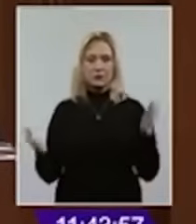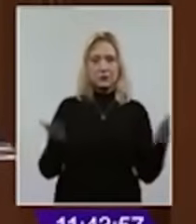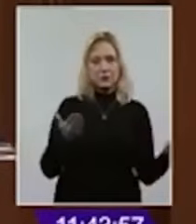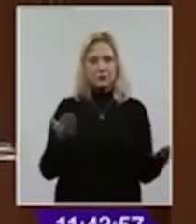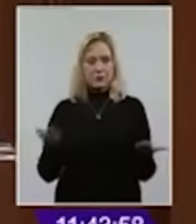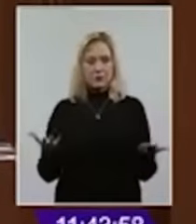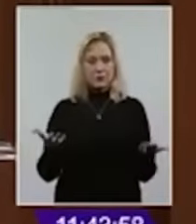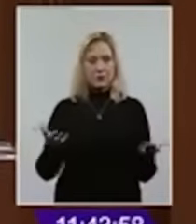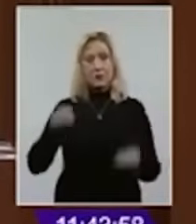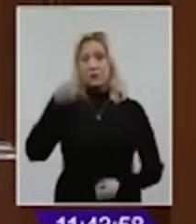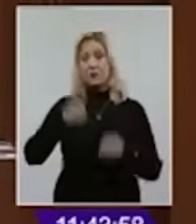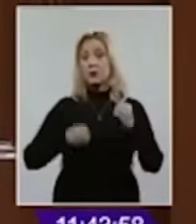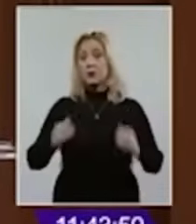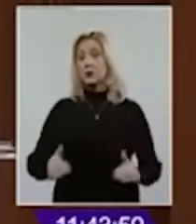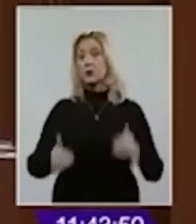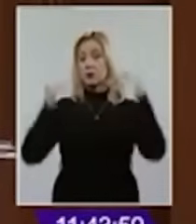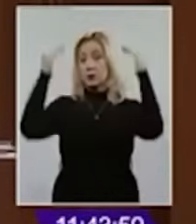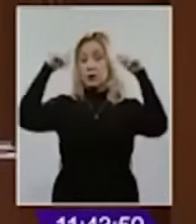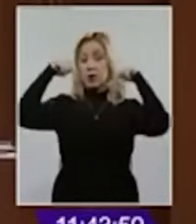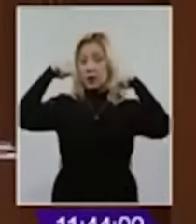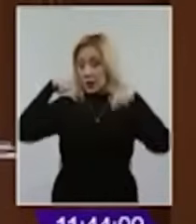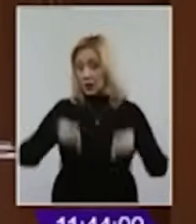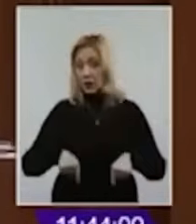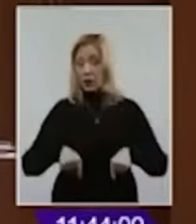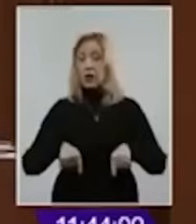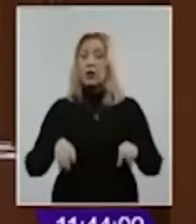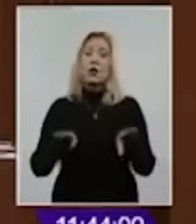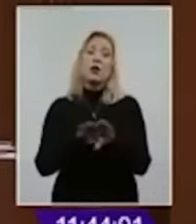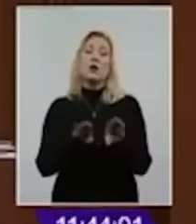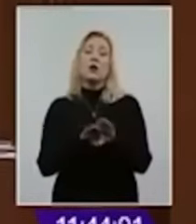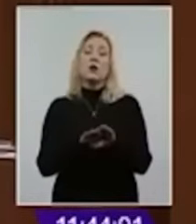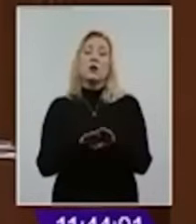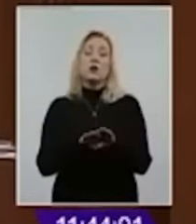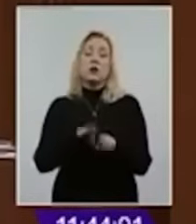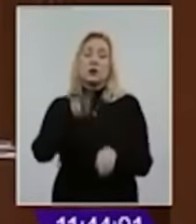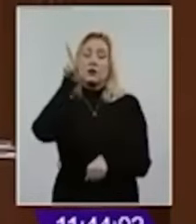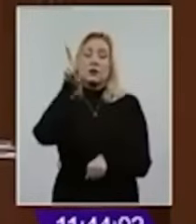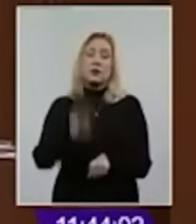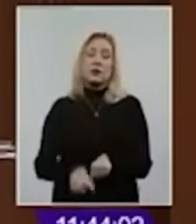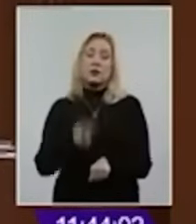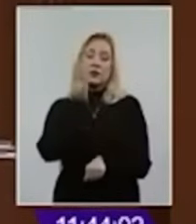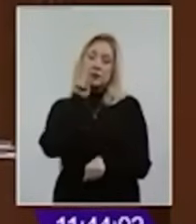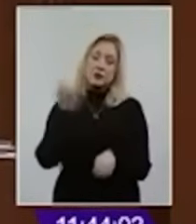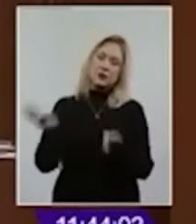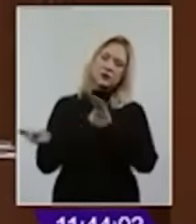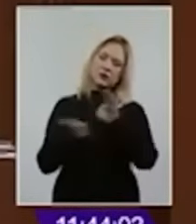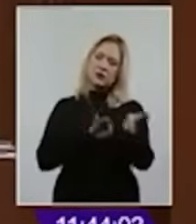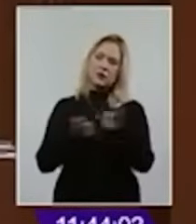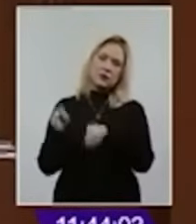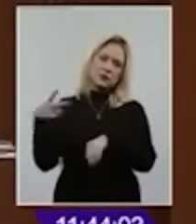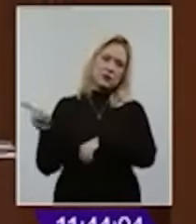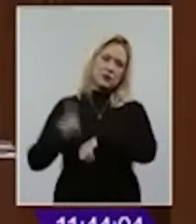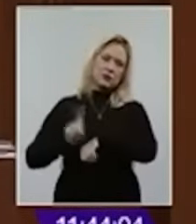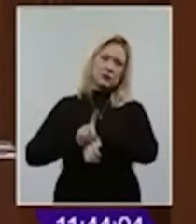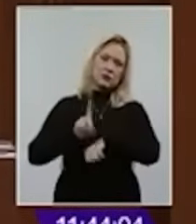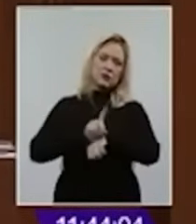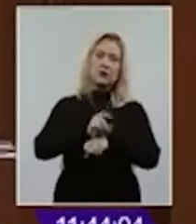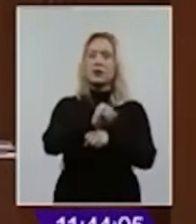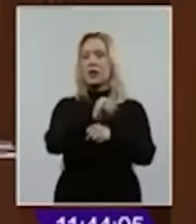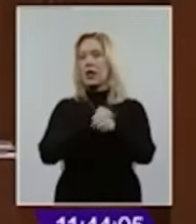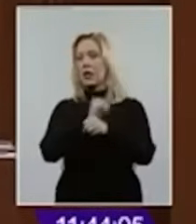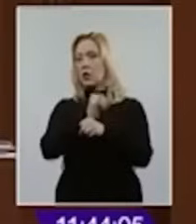se ha colocado por fuera y por encima del trabajo que realiza la Auditoría Superior de la